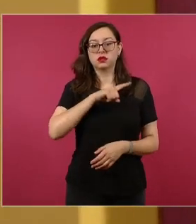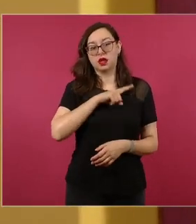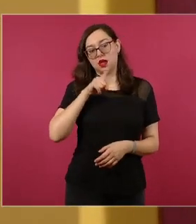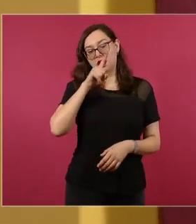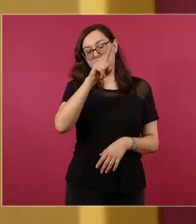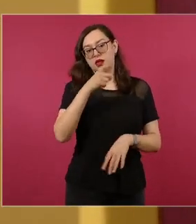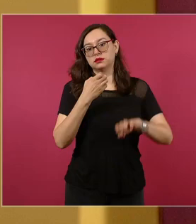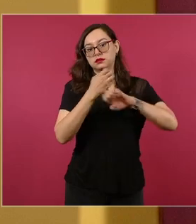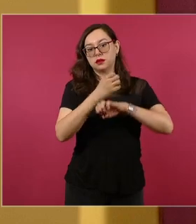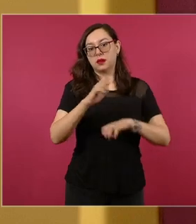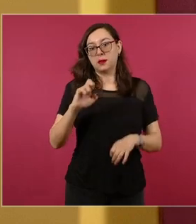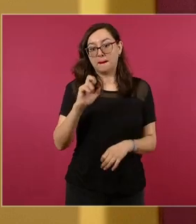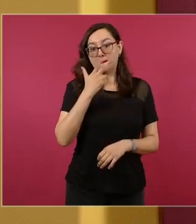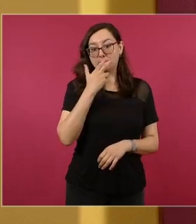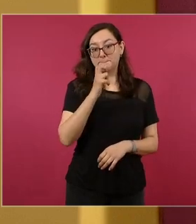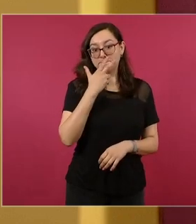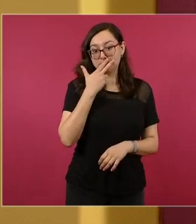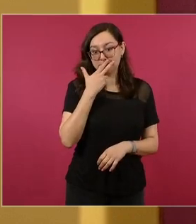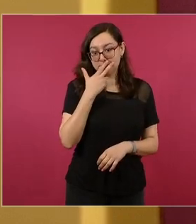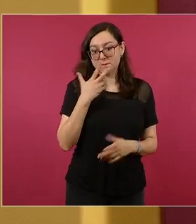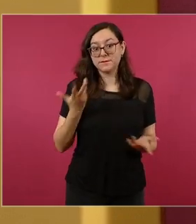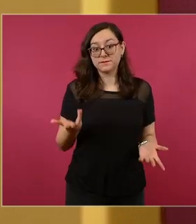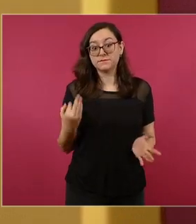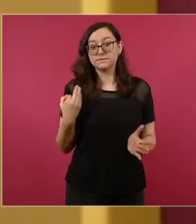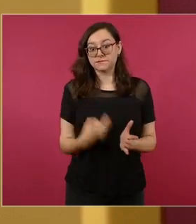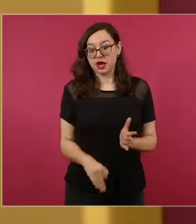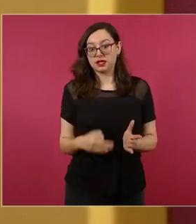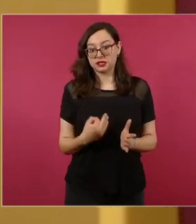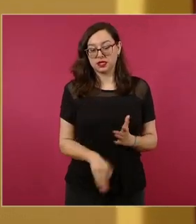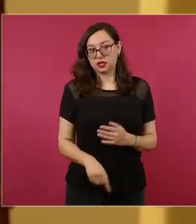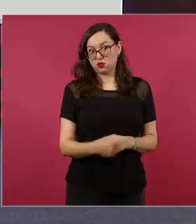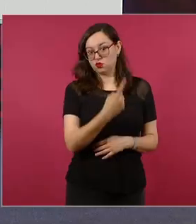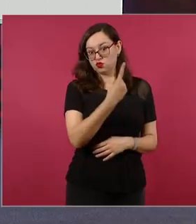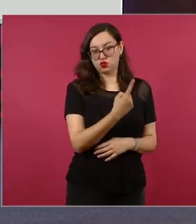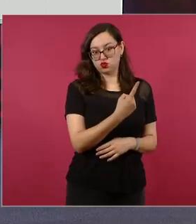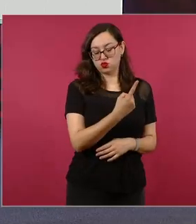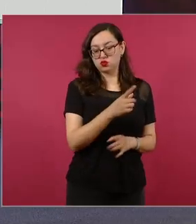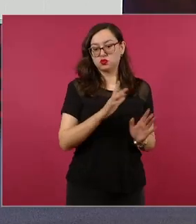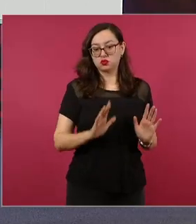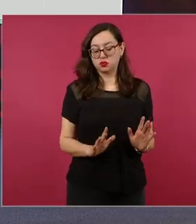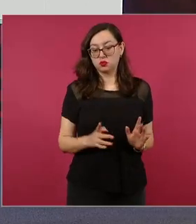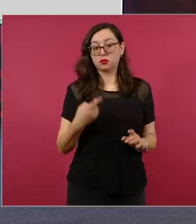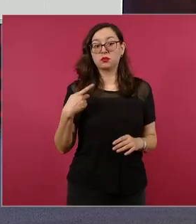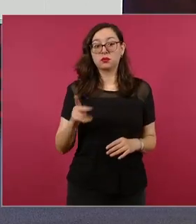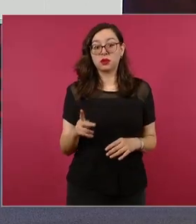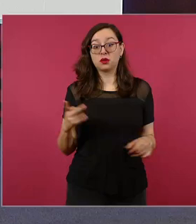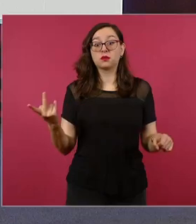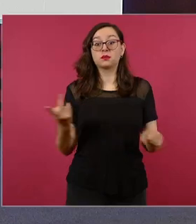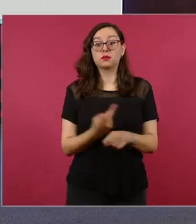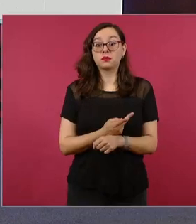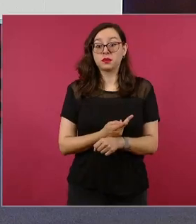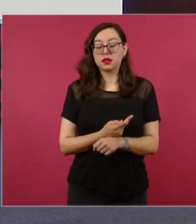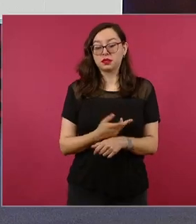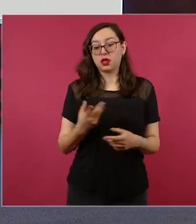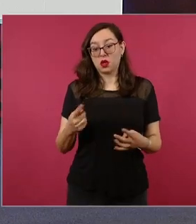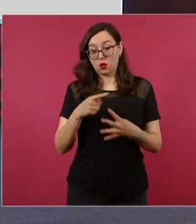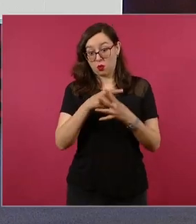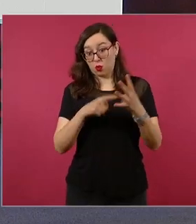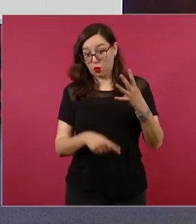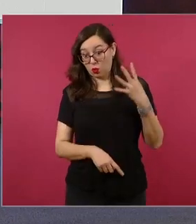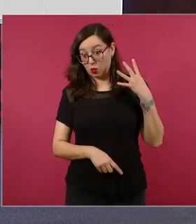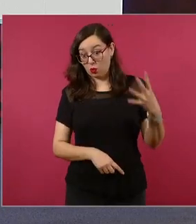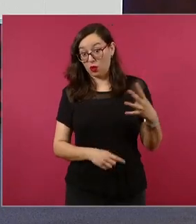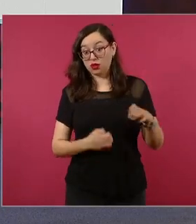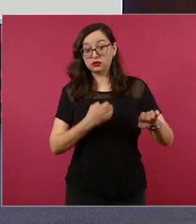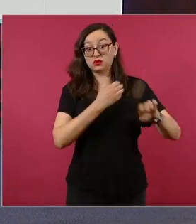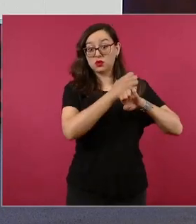nos haría falta. Pero insisto, en Yucatán, en Coahuila, en Durango y en Chihuahua, no es la totalidad de los centros de salud